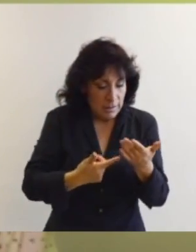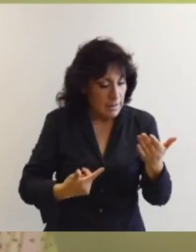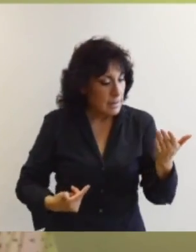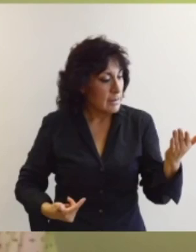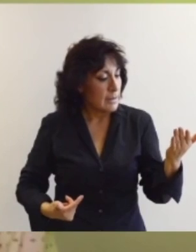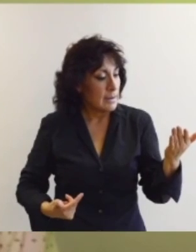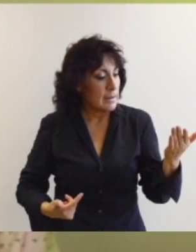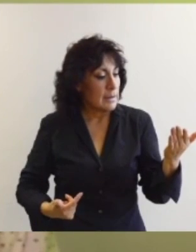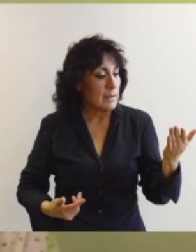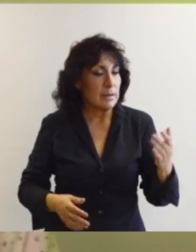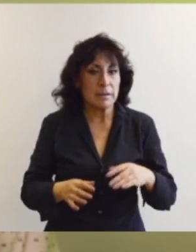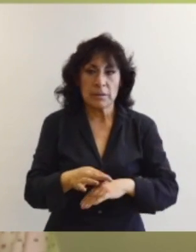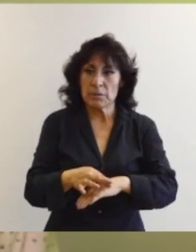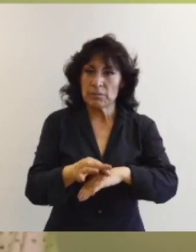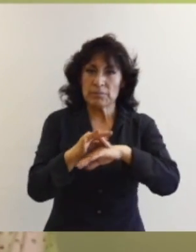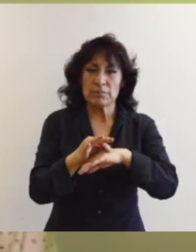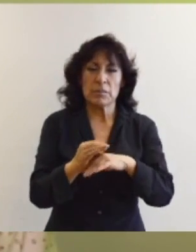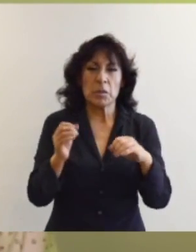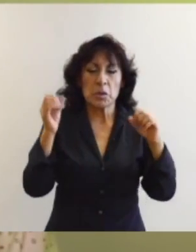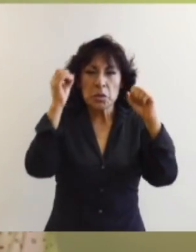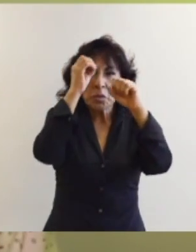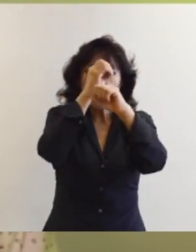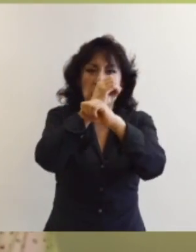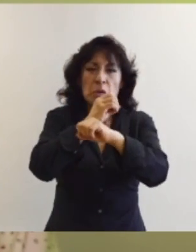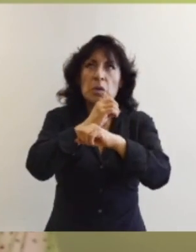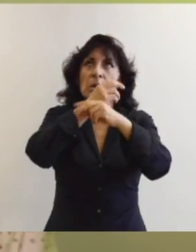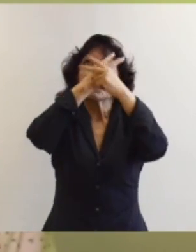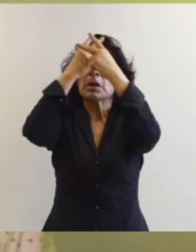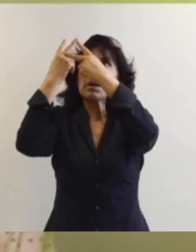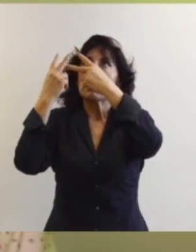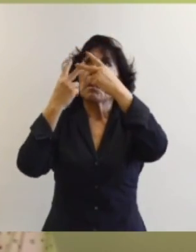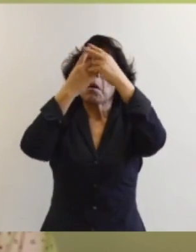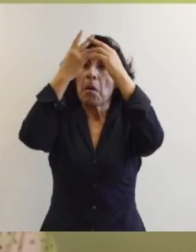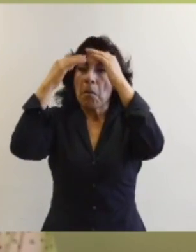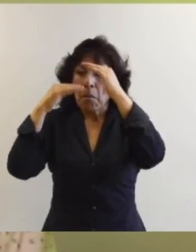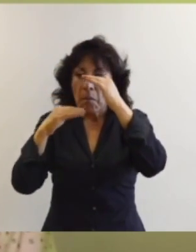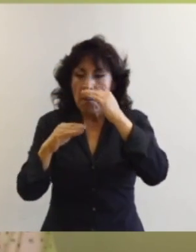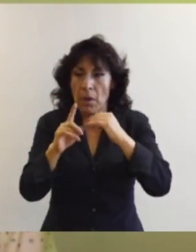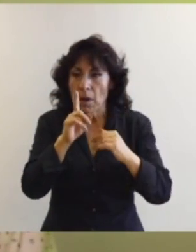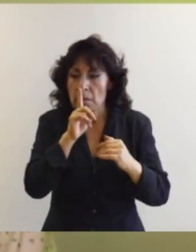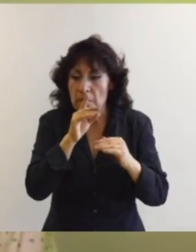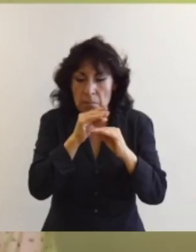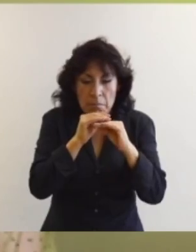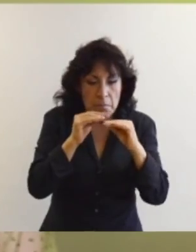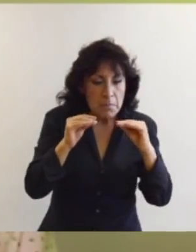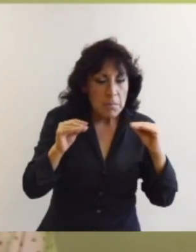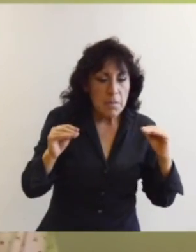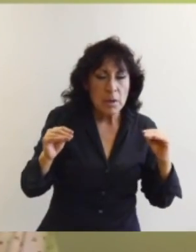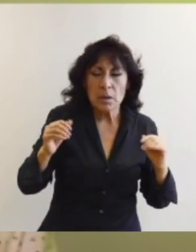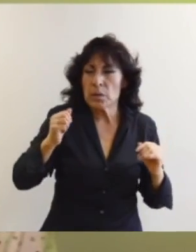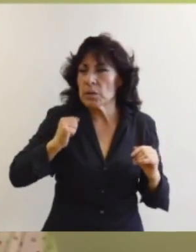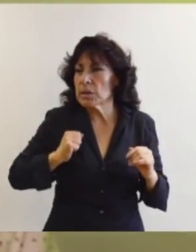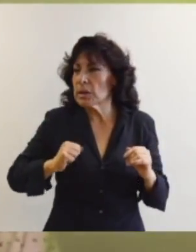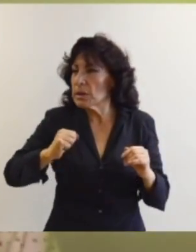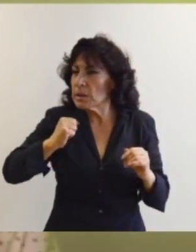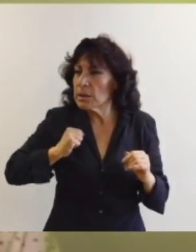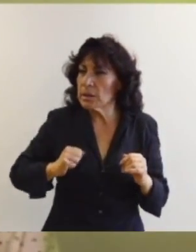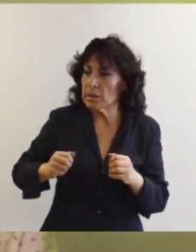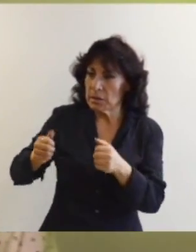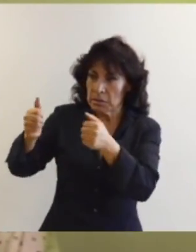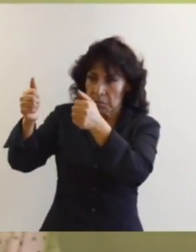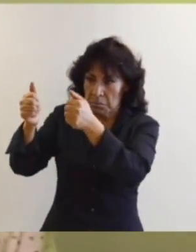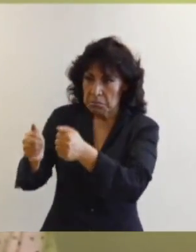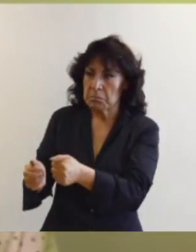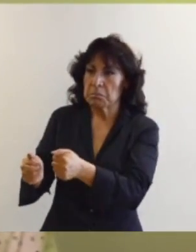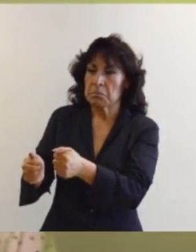sus flores, la carne oscura que sabe callar bajo las estrellas y perdurar